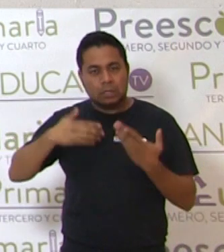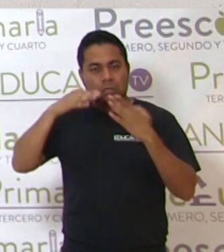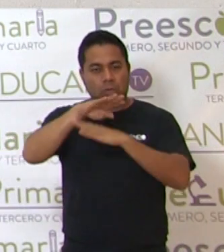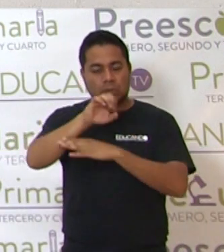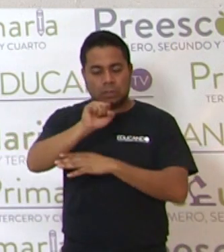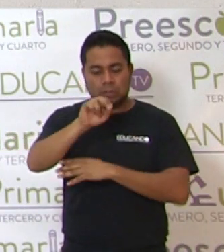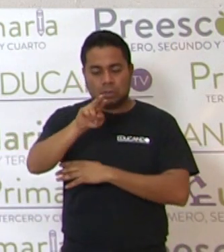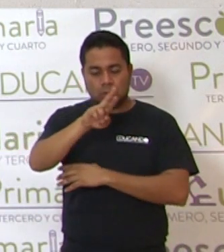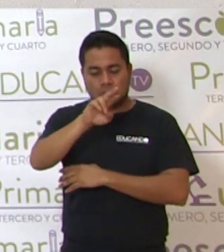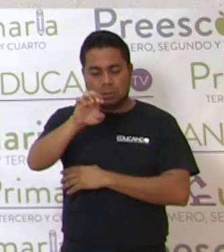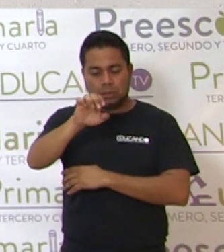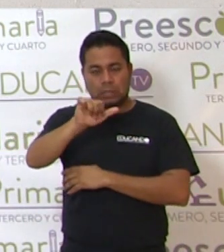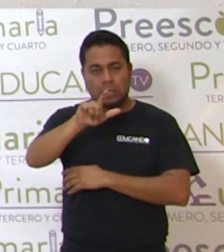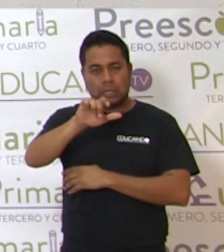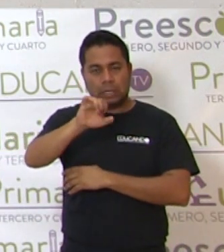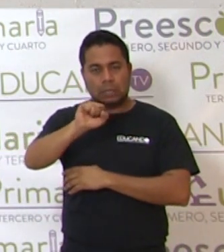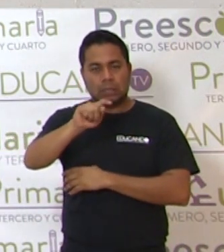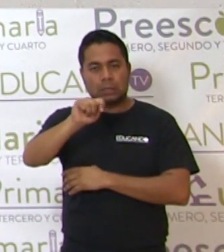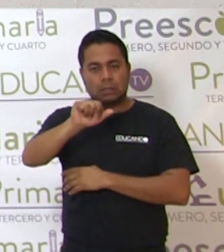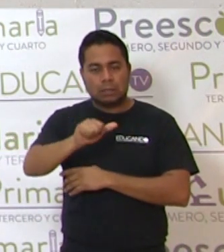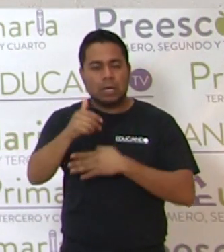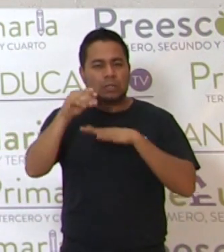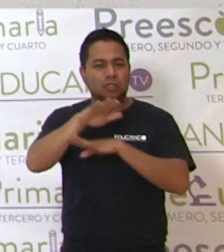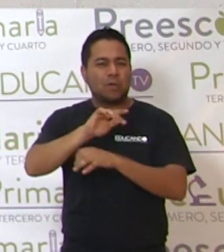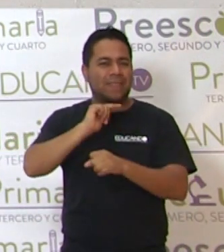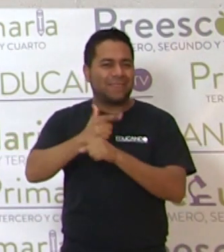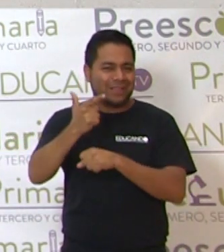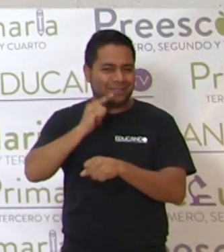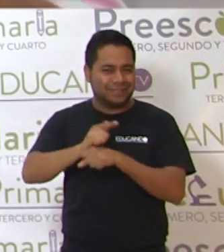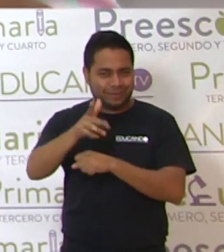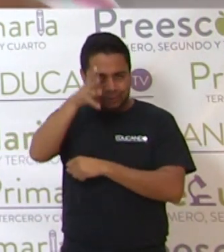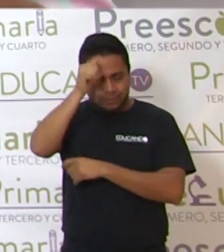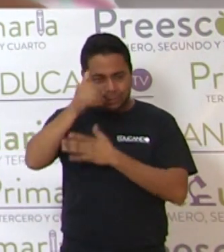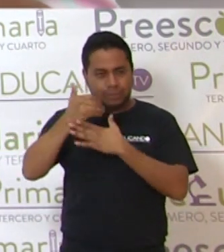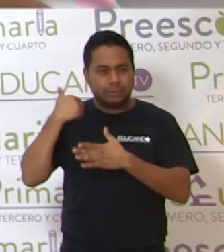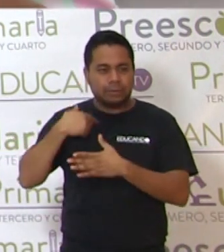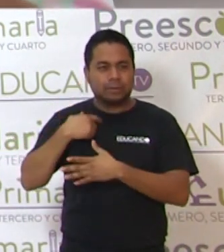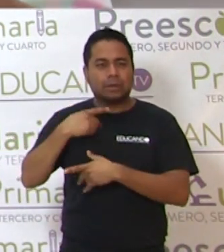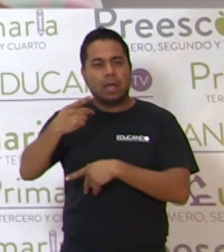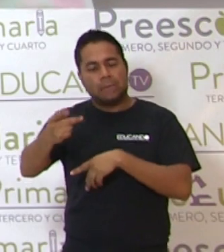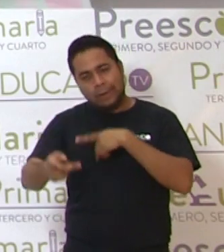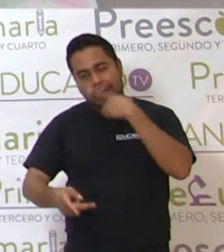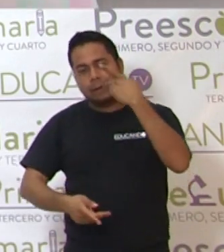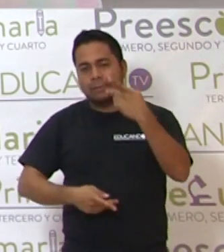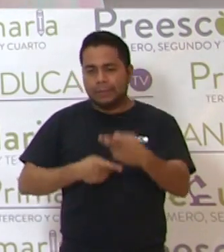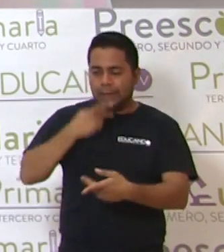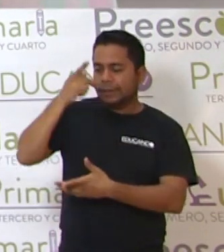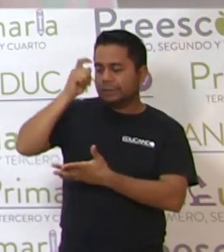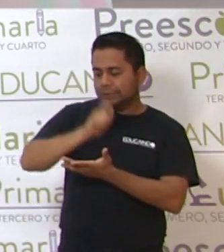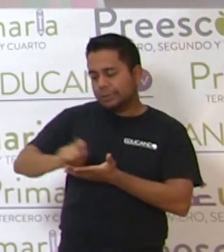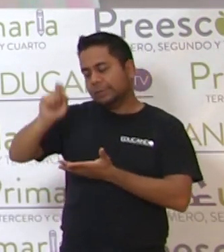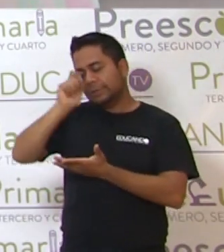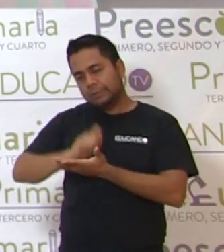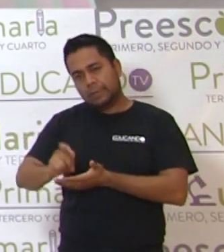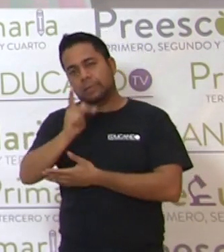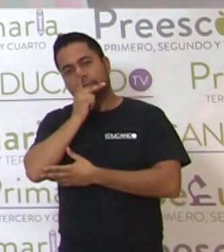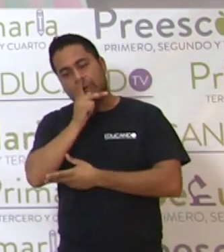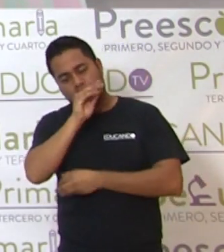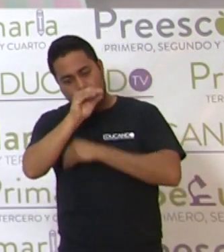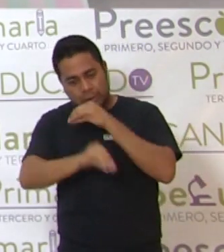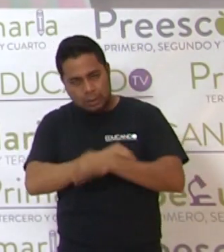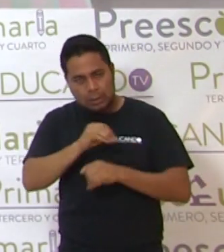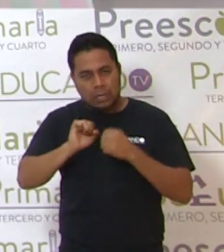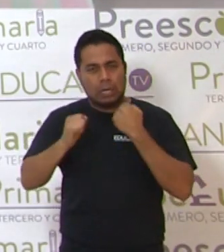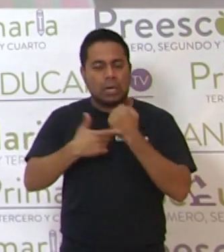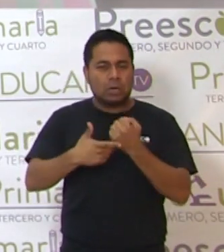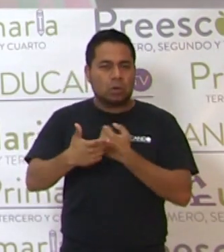surrealista, el del taxi, ¿de acuerdo? Es hablar y hablar, escribir, escribir palabras un tanto